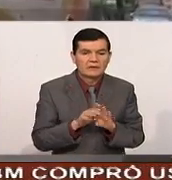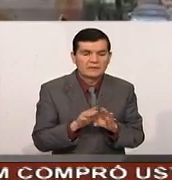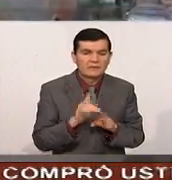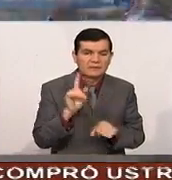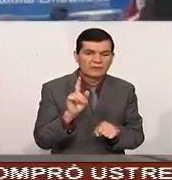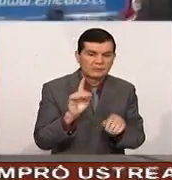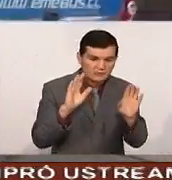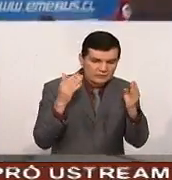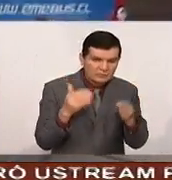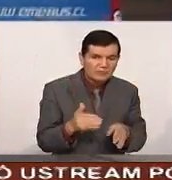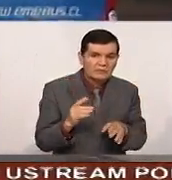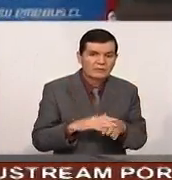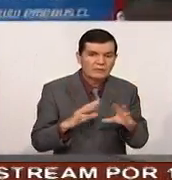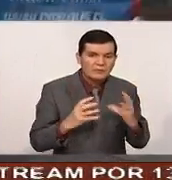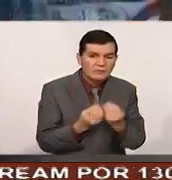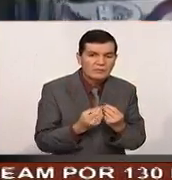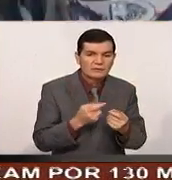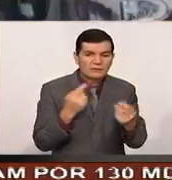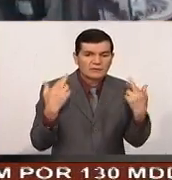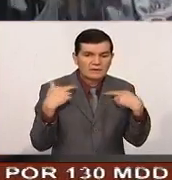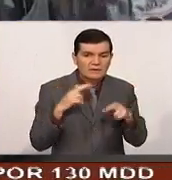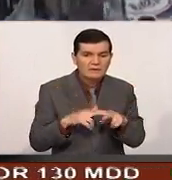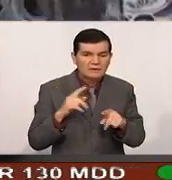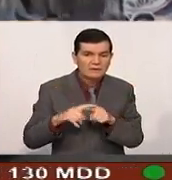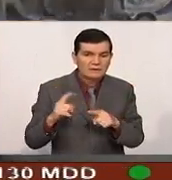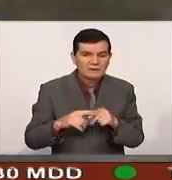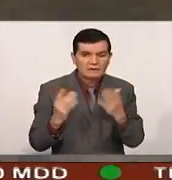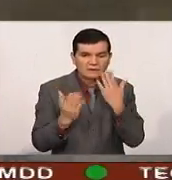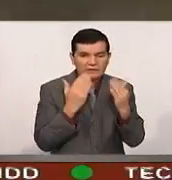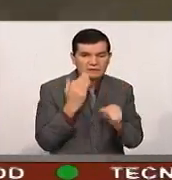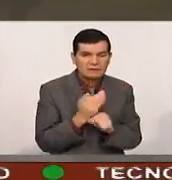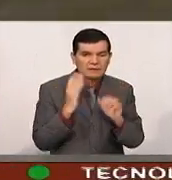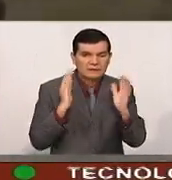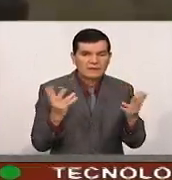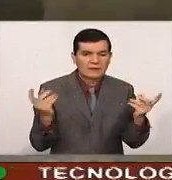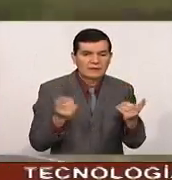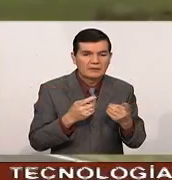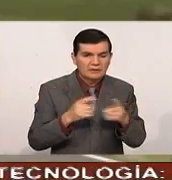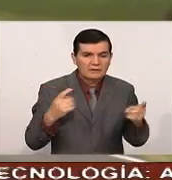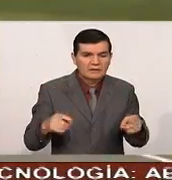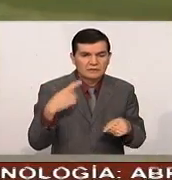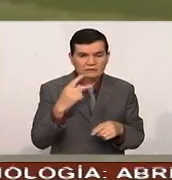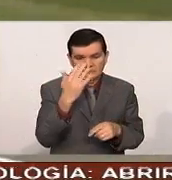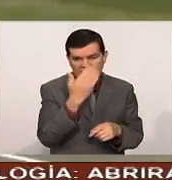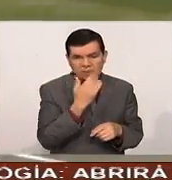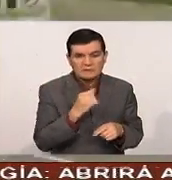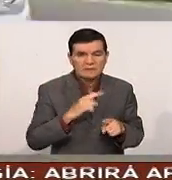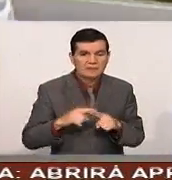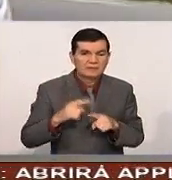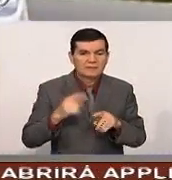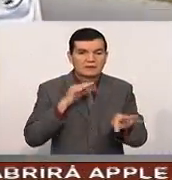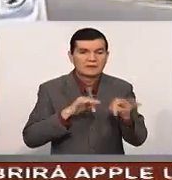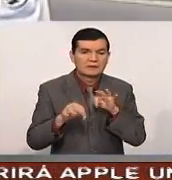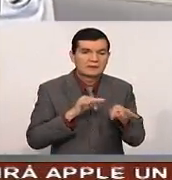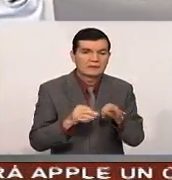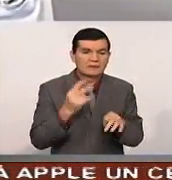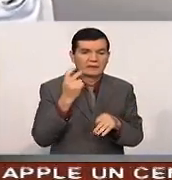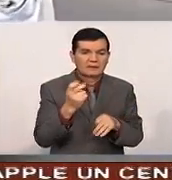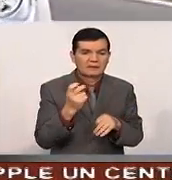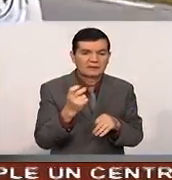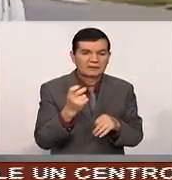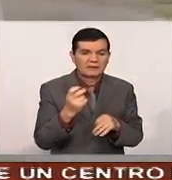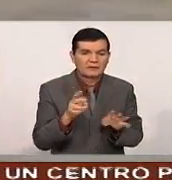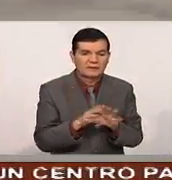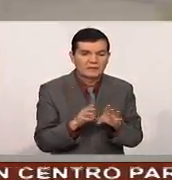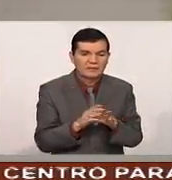coaching específico de profesores, de tal manera que el estudiante está ya desarrollando sus habilidades en el campo laboral. Y eso nos